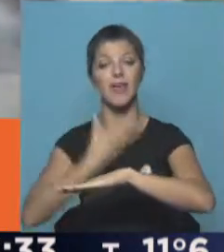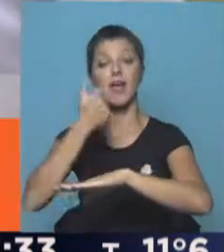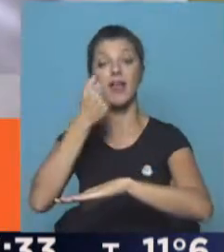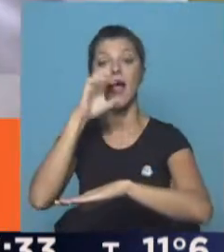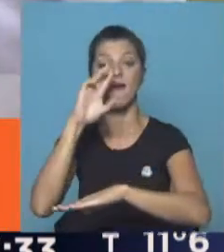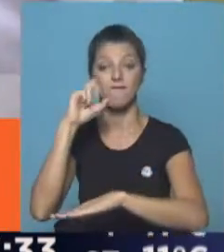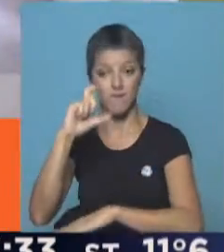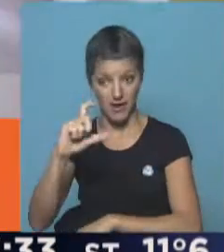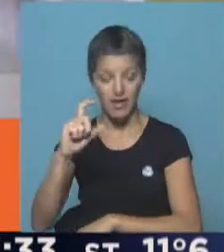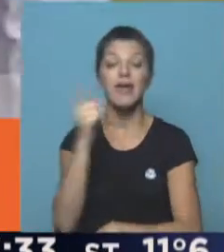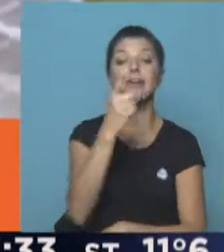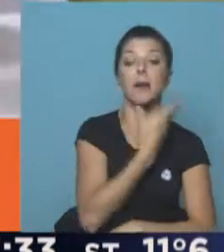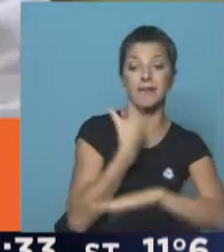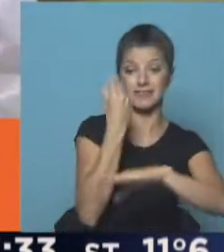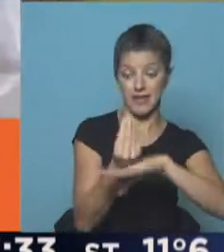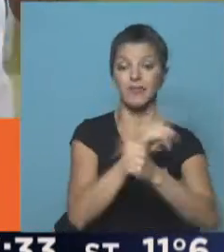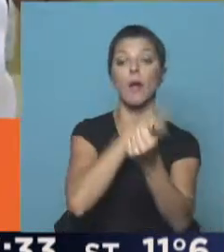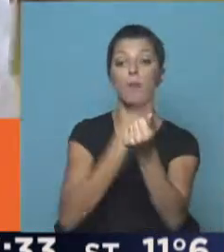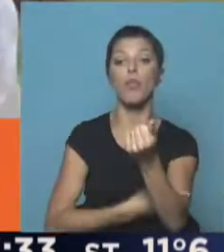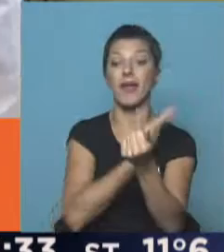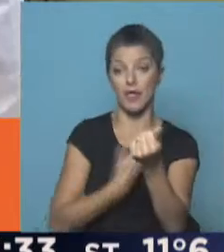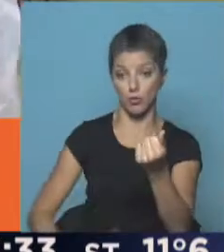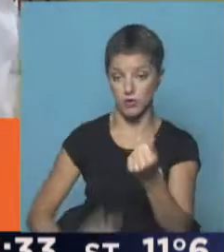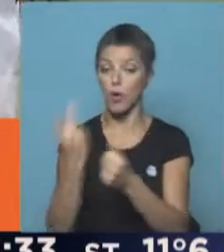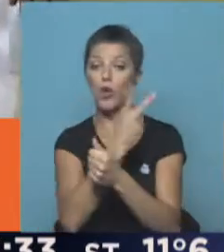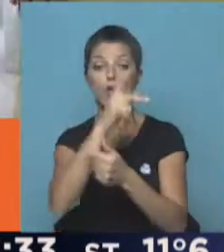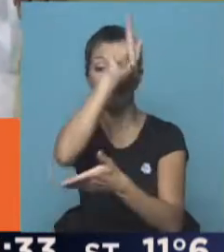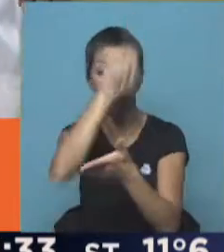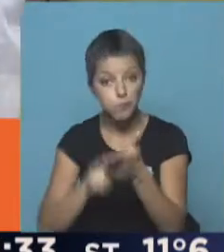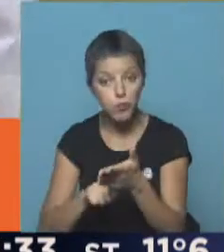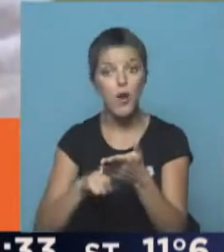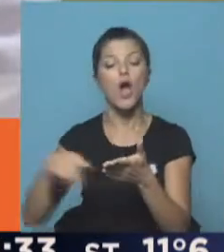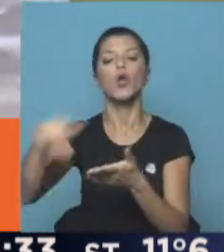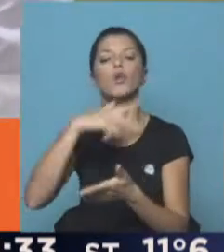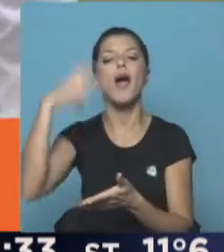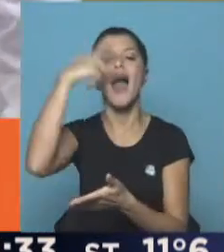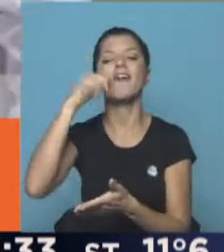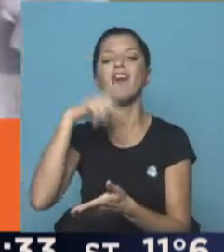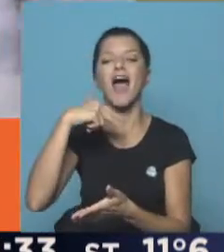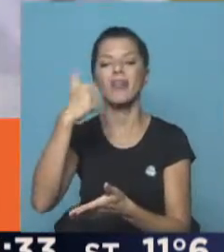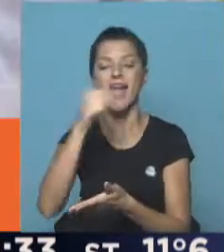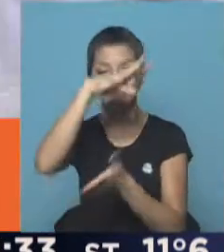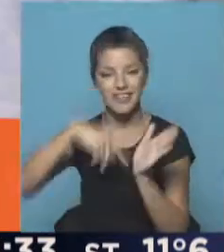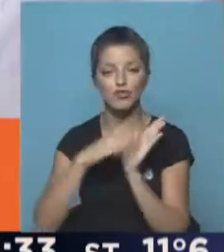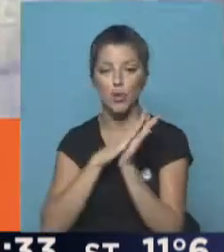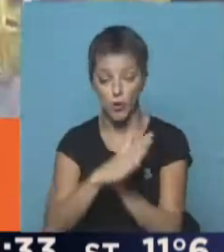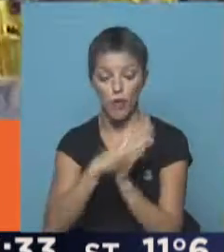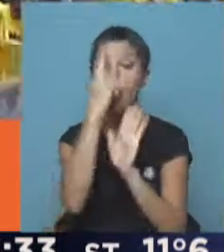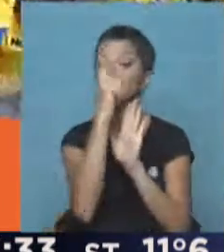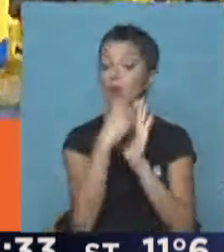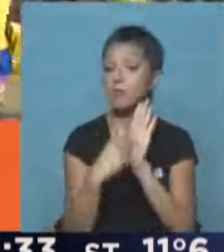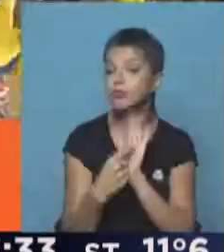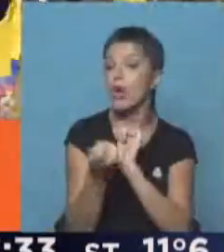Colombia y los del Ejecutivo colombiano firmaron en La Habana un nuevo texto modificado en el que se incorporaron algunos cambios